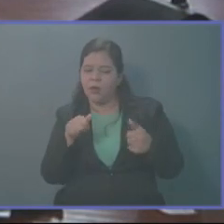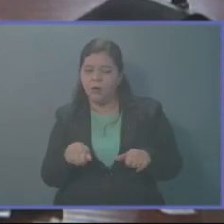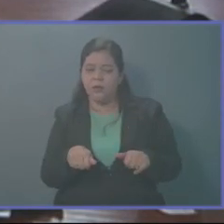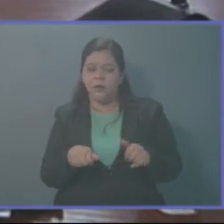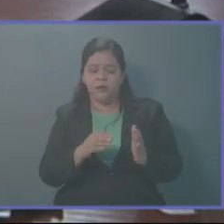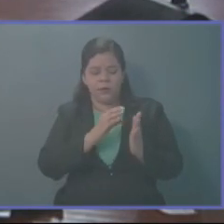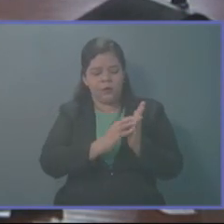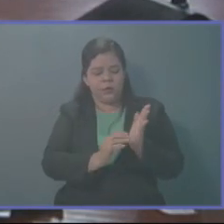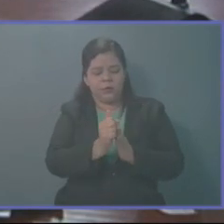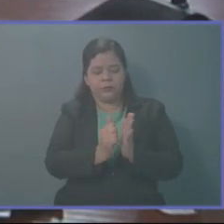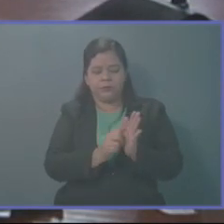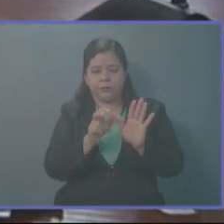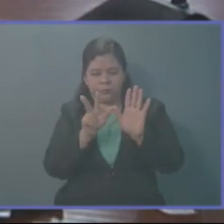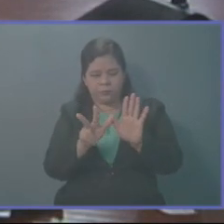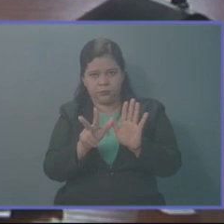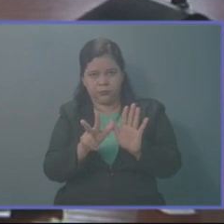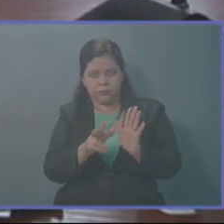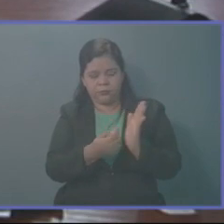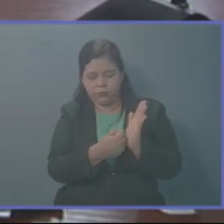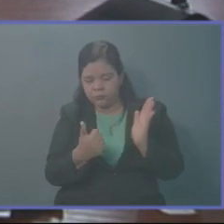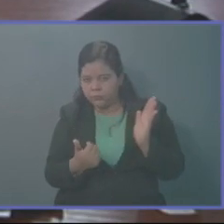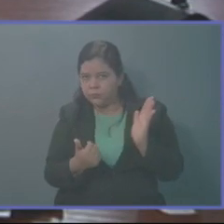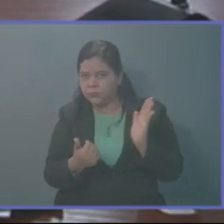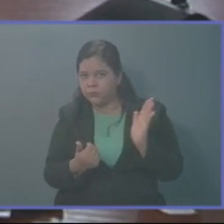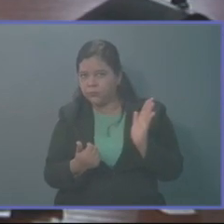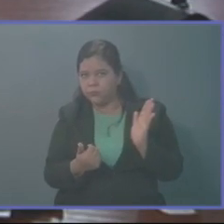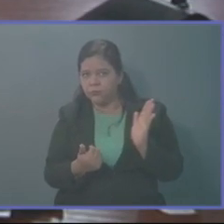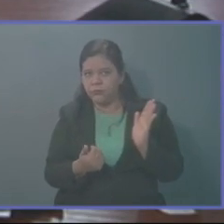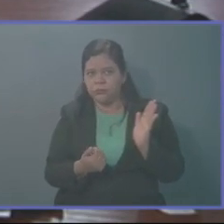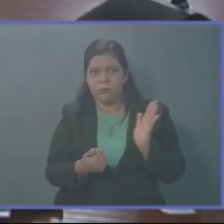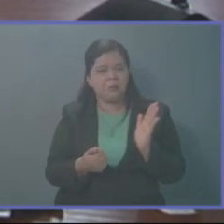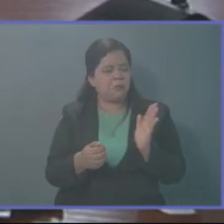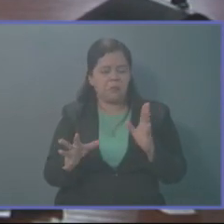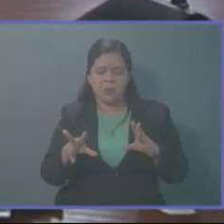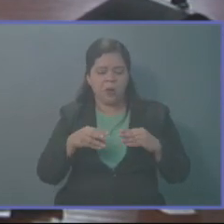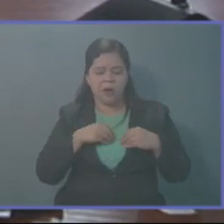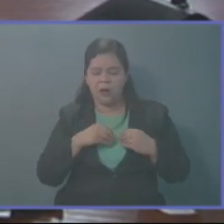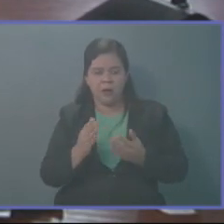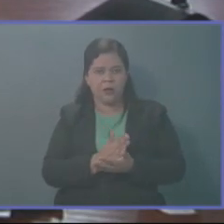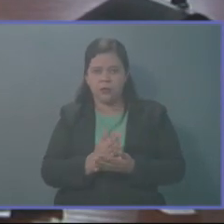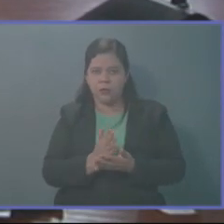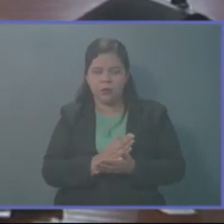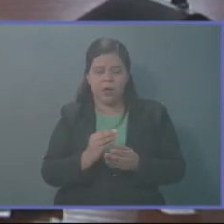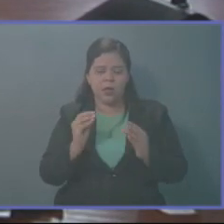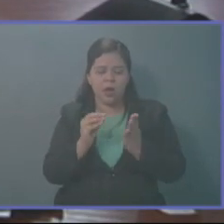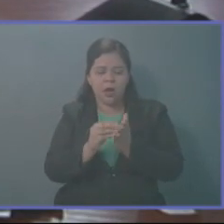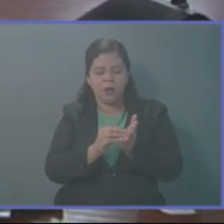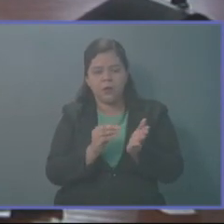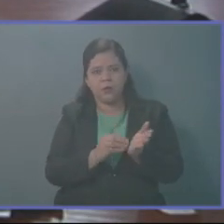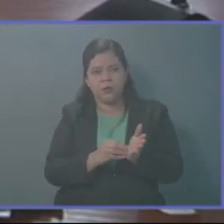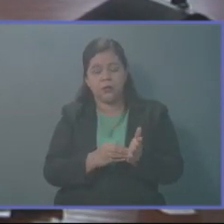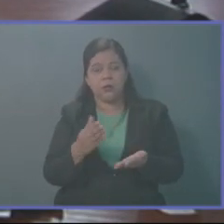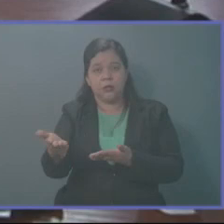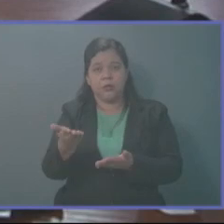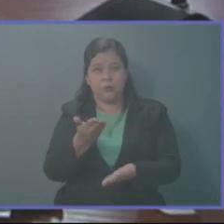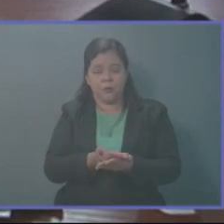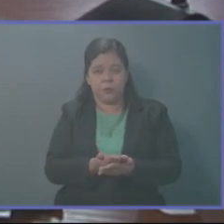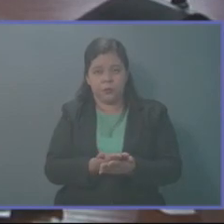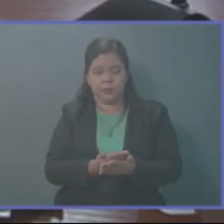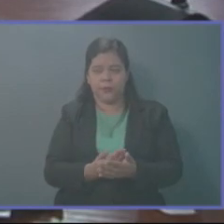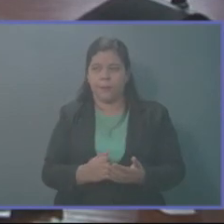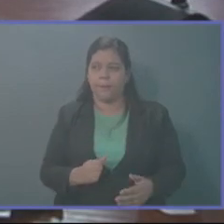ese artículo, si se tomara la decisión, no afecta en nada la estructura de la propuesta